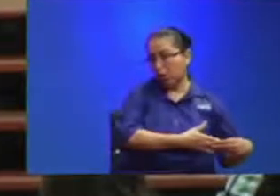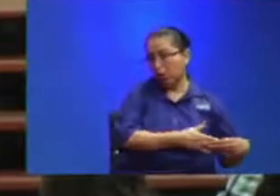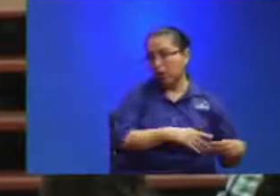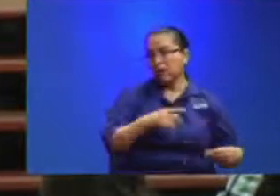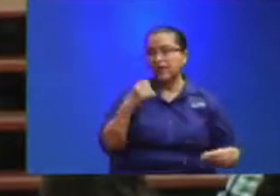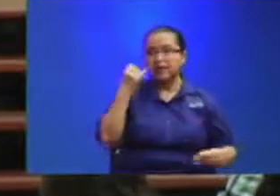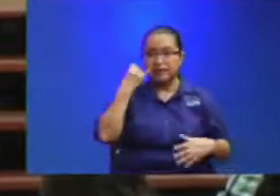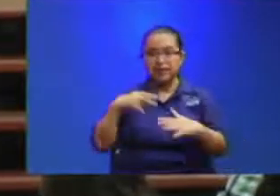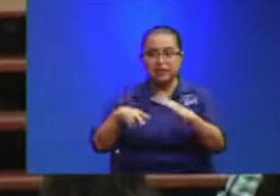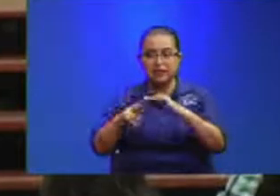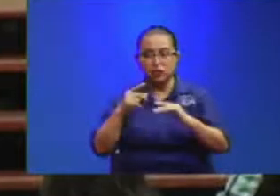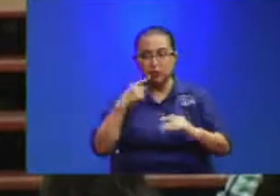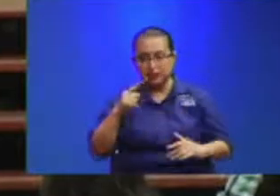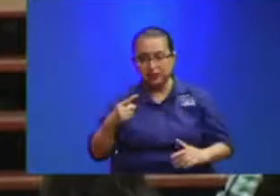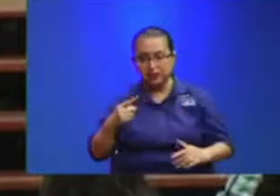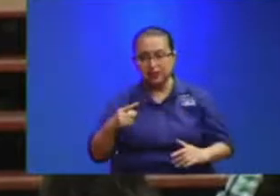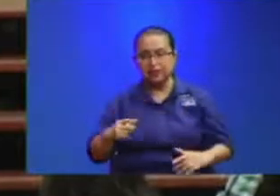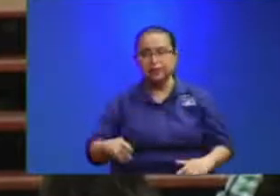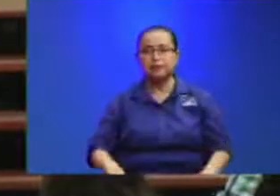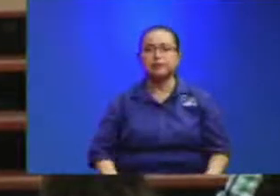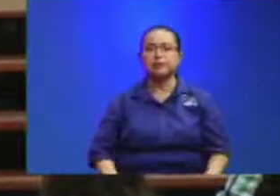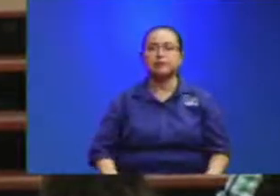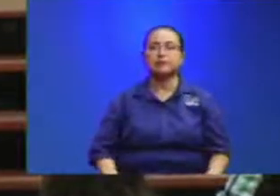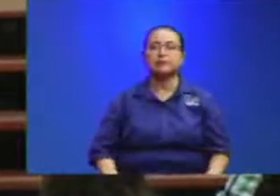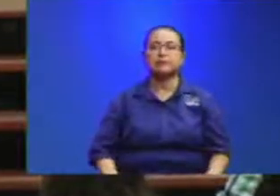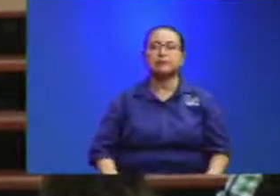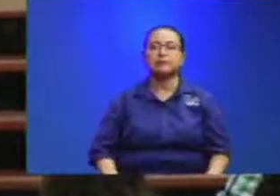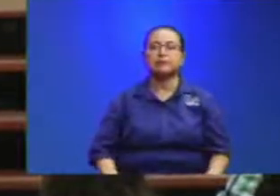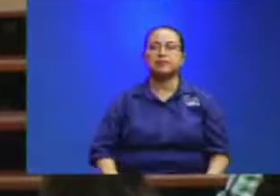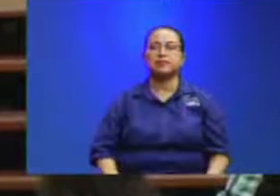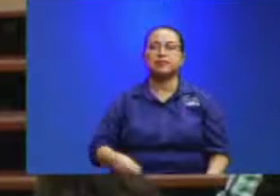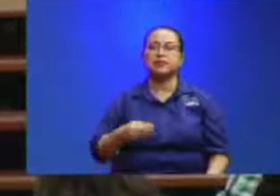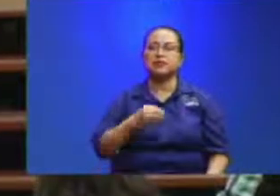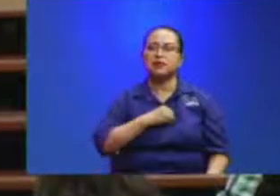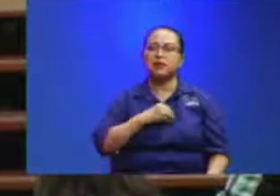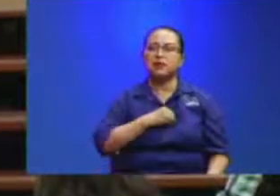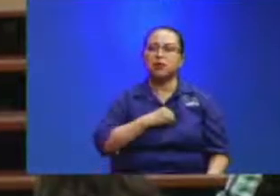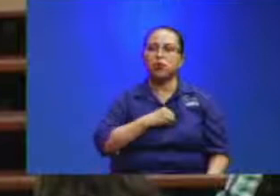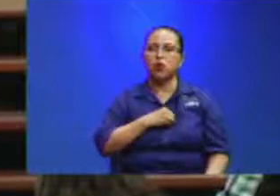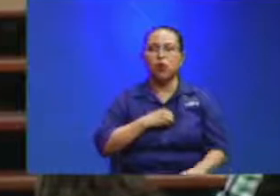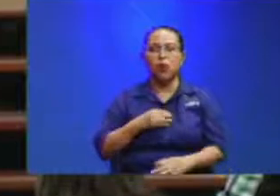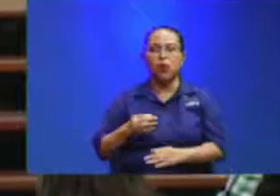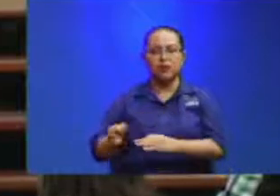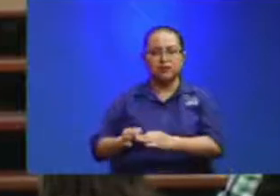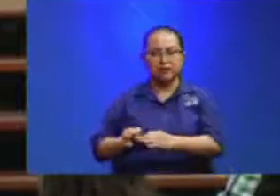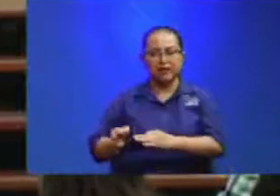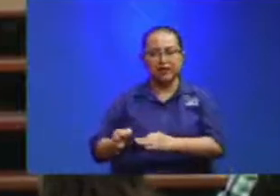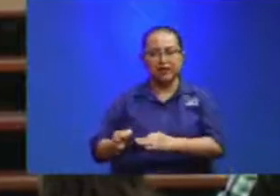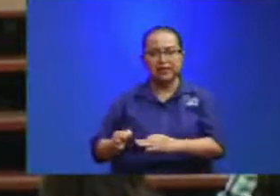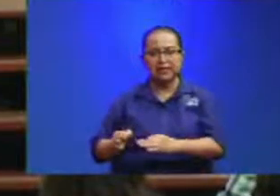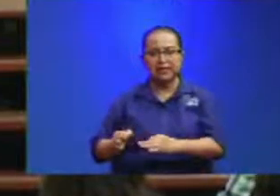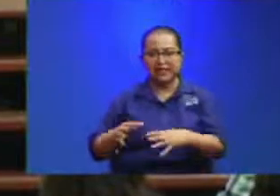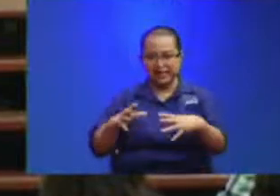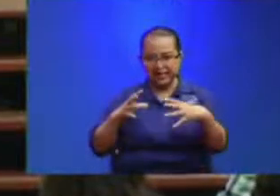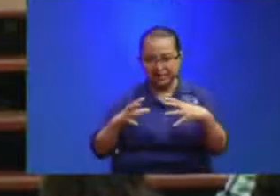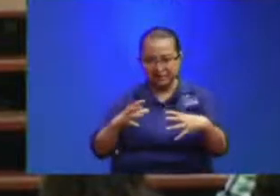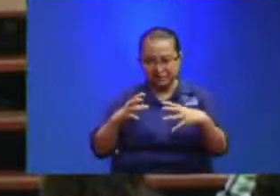dice isaías también pero donde yo me quiero detener un poquitito es quite las piedras